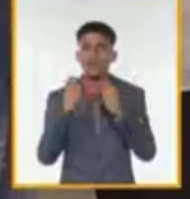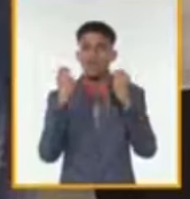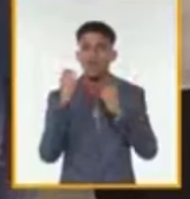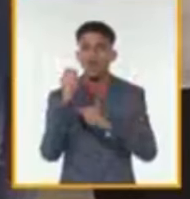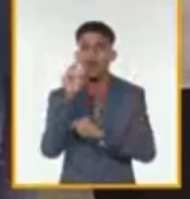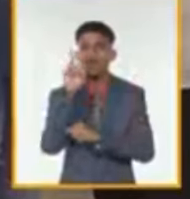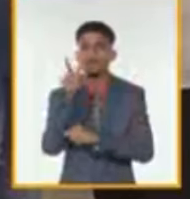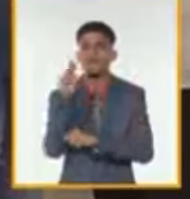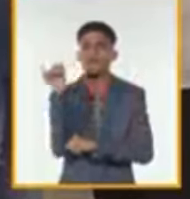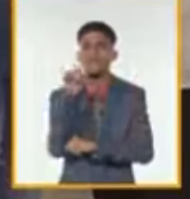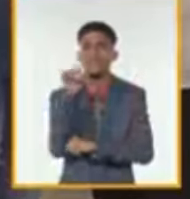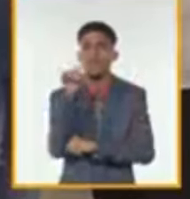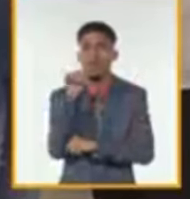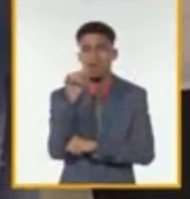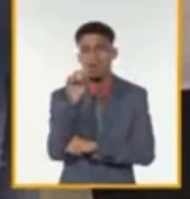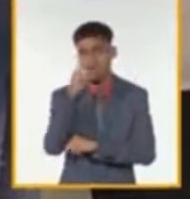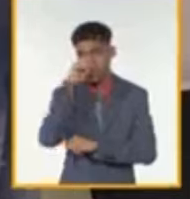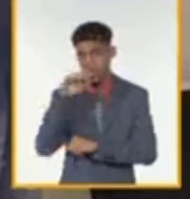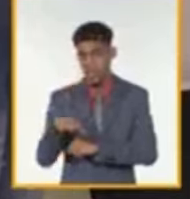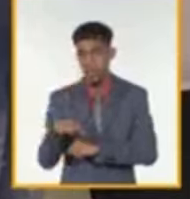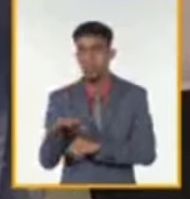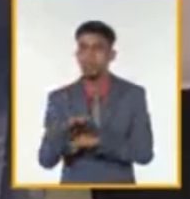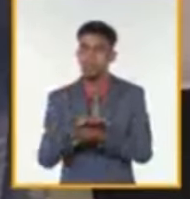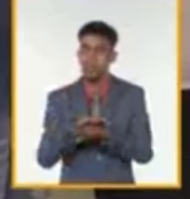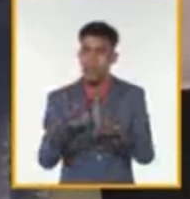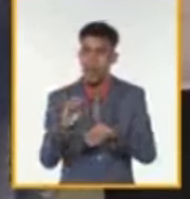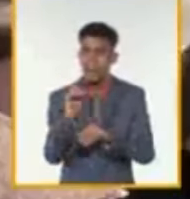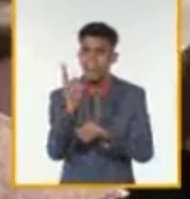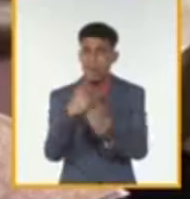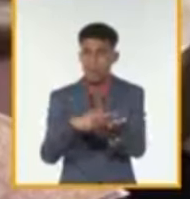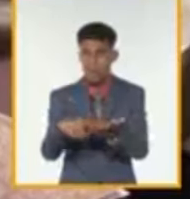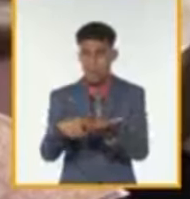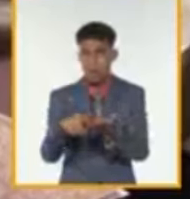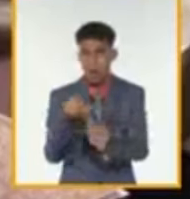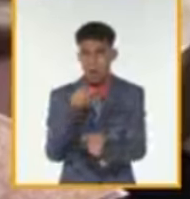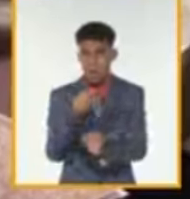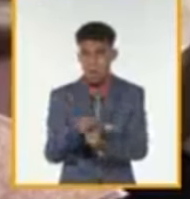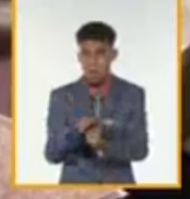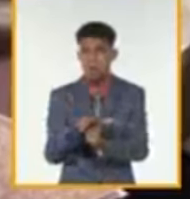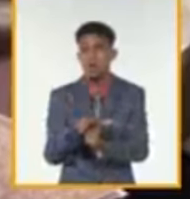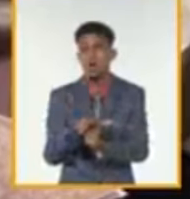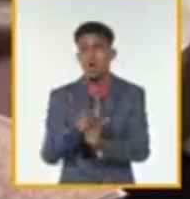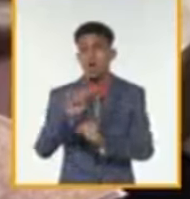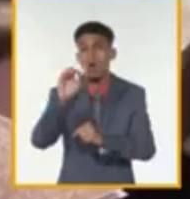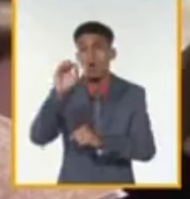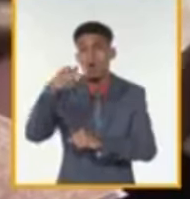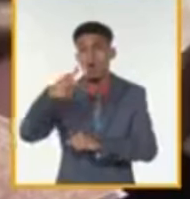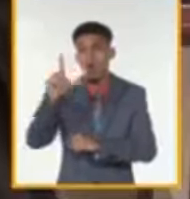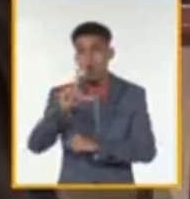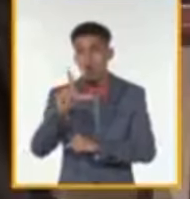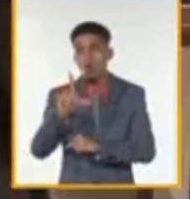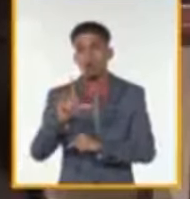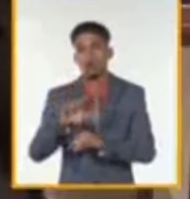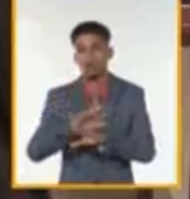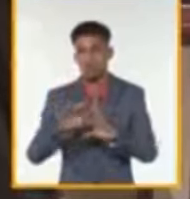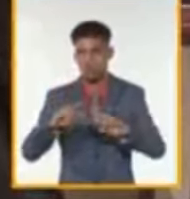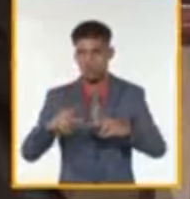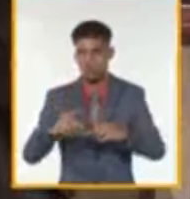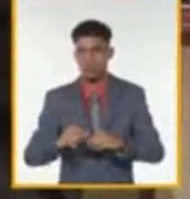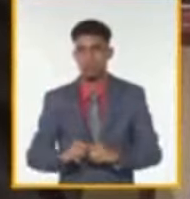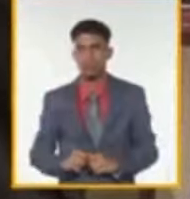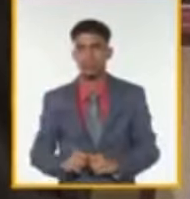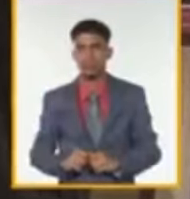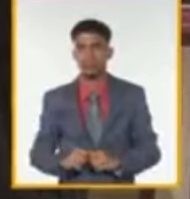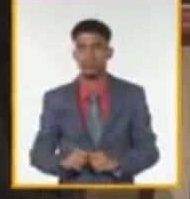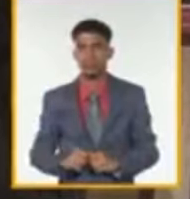infantil rodando fantasías que ya ocurrió en la en la primera semana del verano los carnavales las fiestas populares que regresan nuevamente a Santa Clara después de 5 años Cuándo